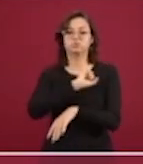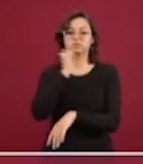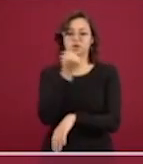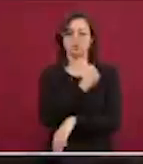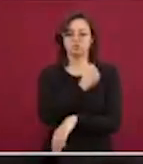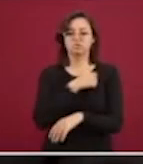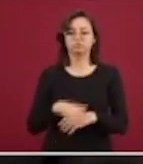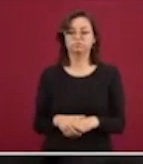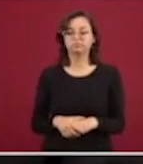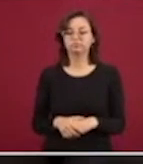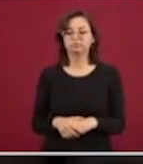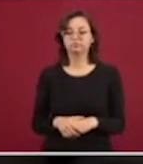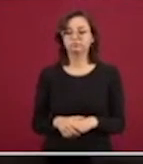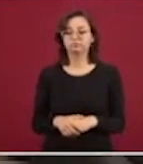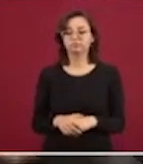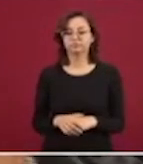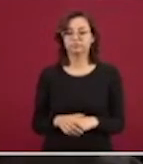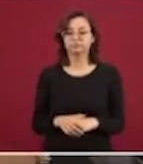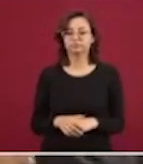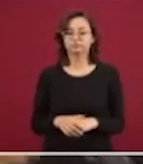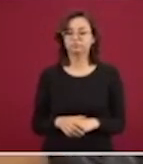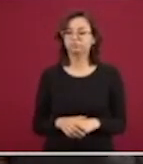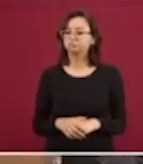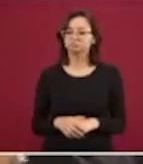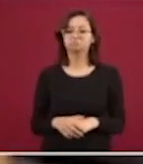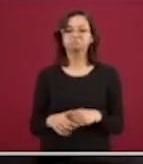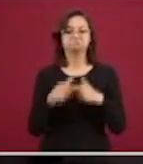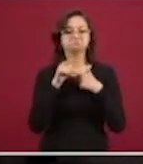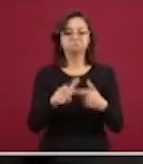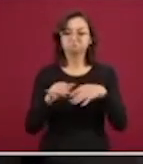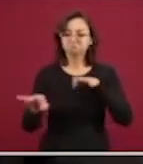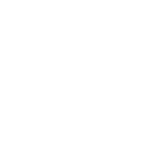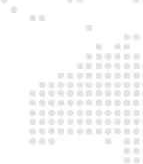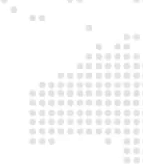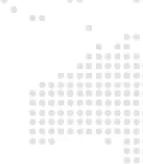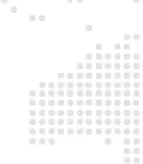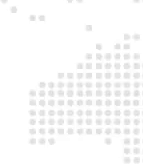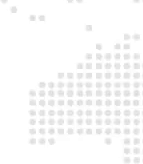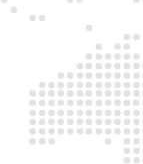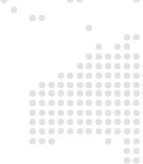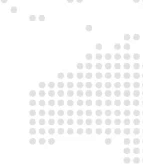De modo que estoy trabajando, estoy bien de salud.